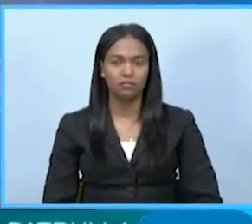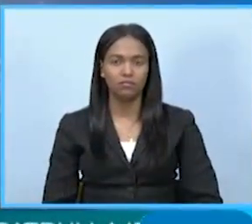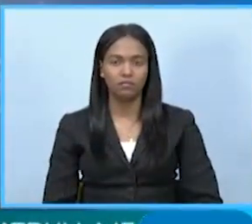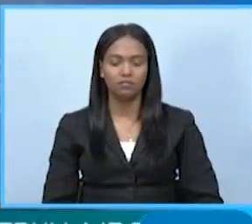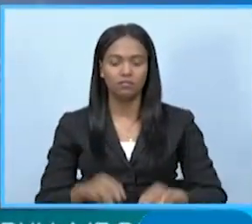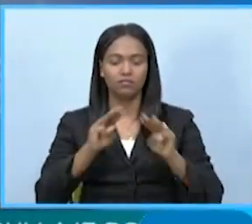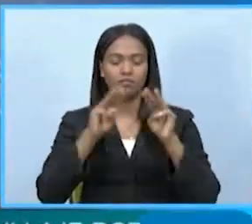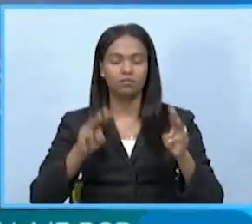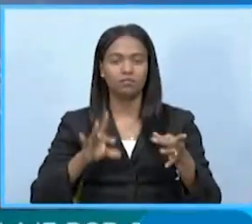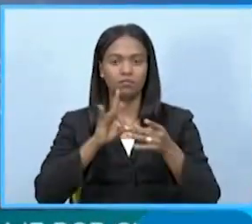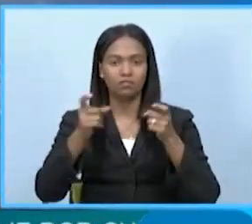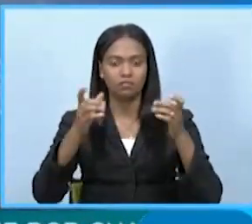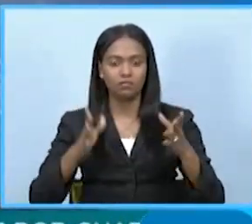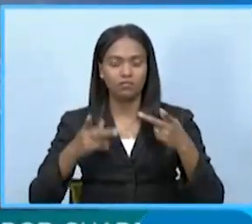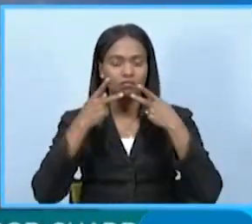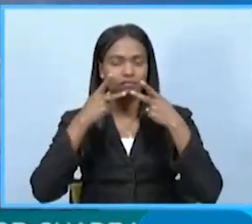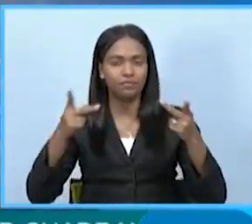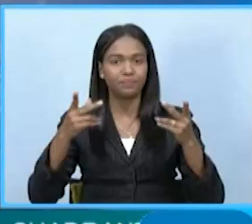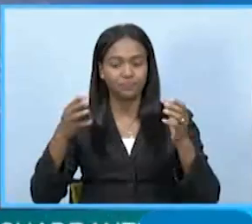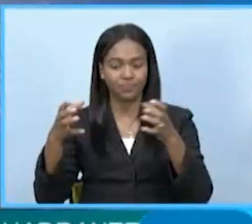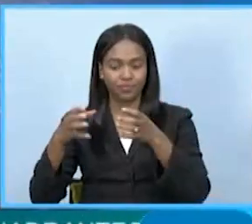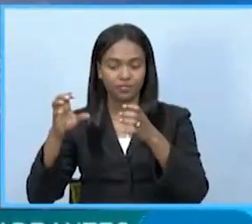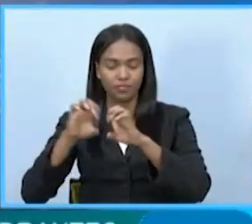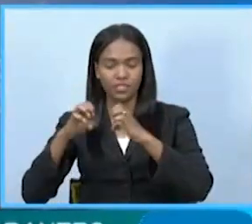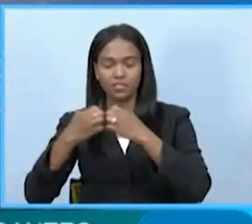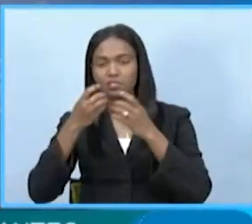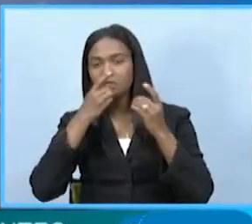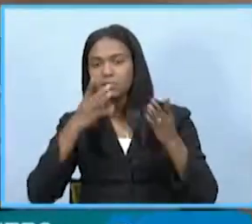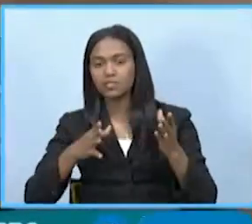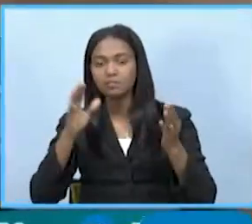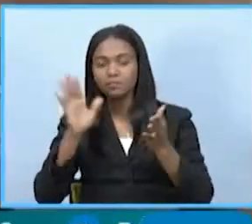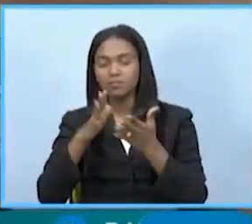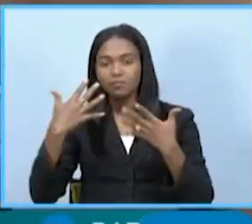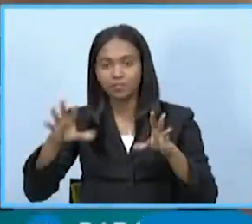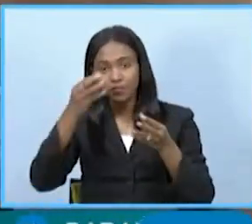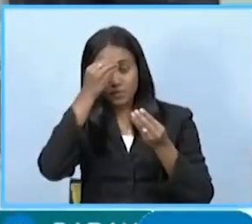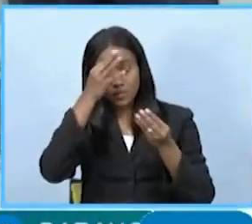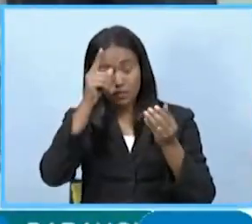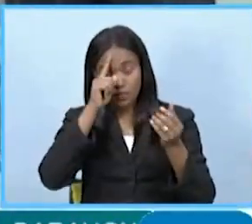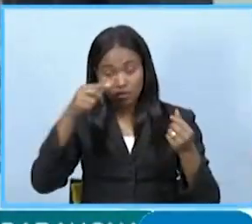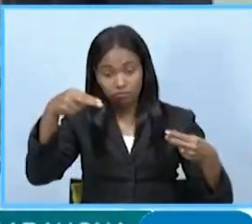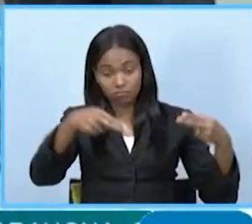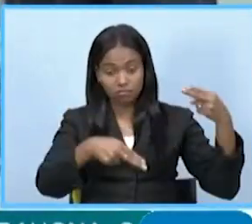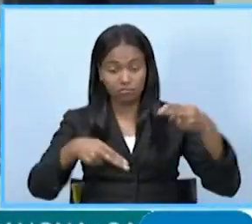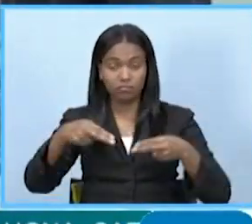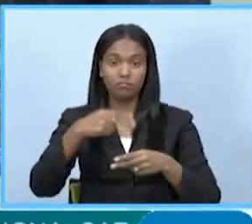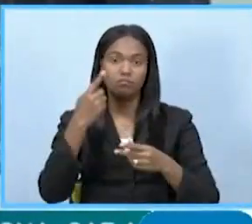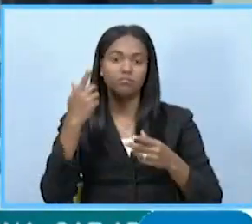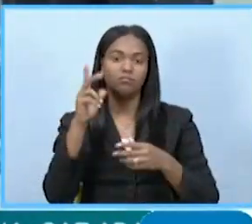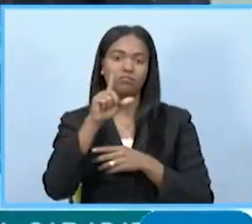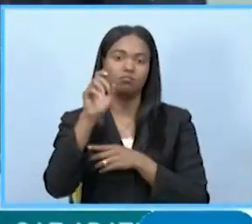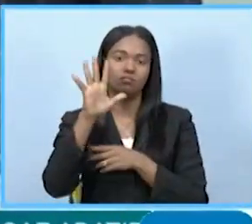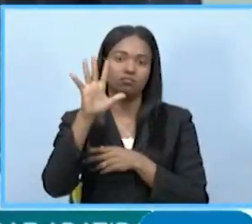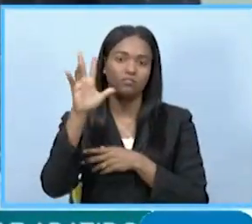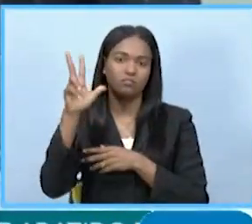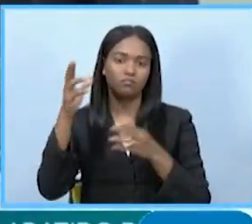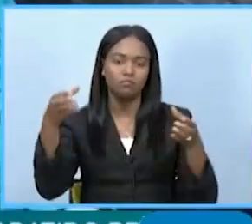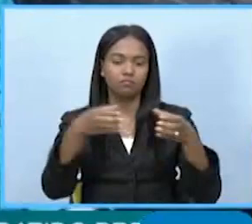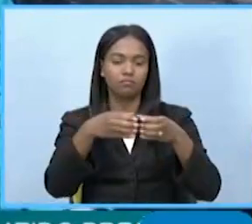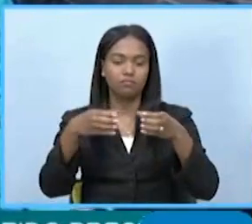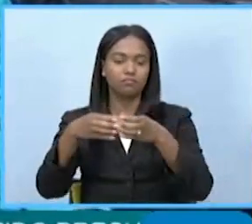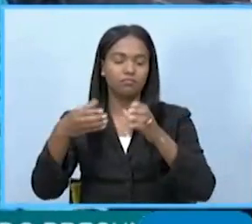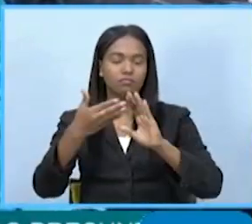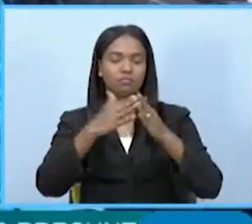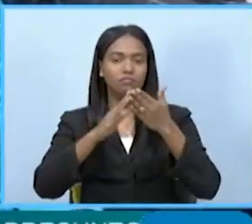El Ministerio de Administración Pública, la Liga Municipal Dominicana, informaron que con el ingreso de 153 juntas de